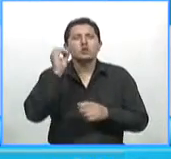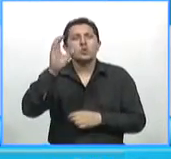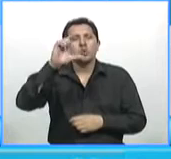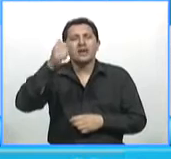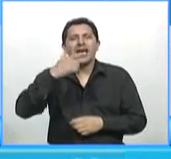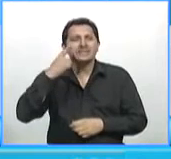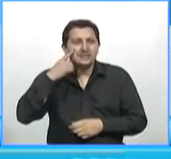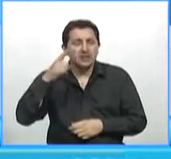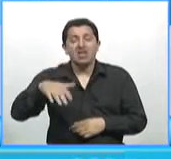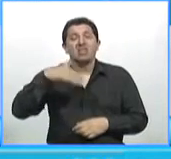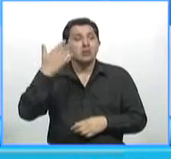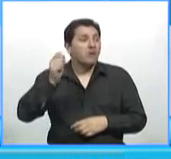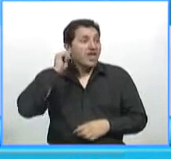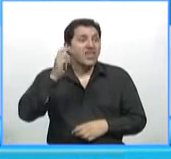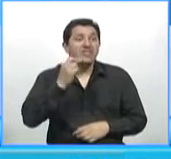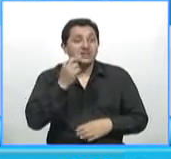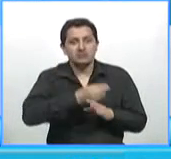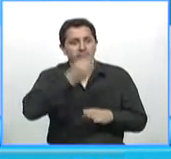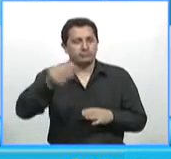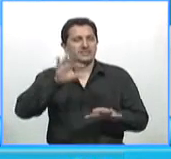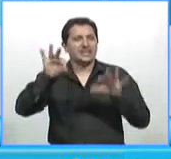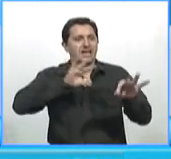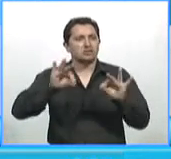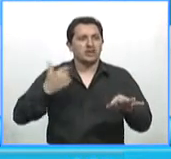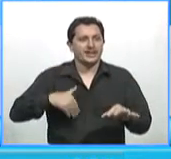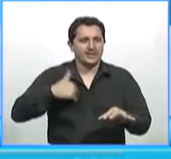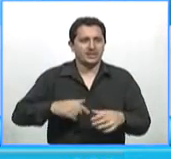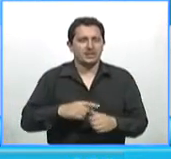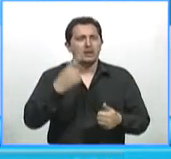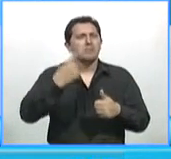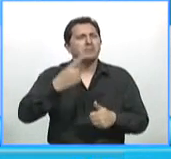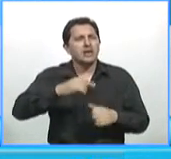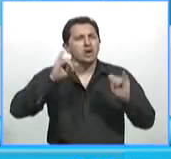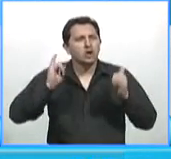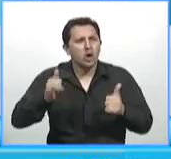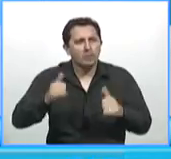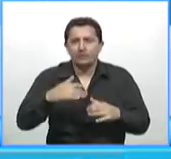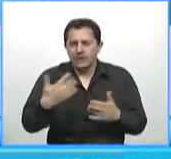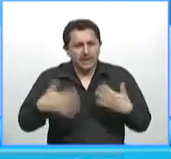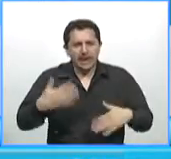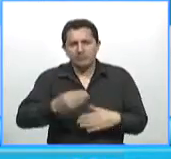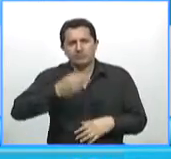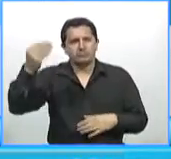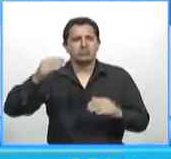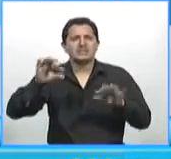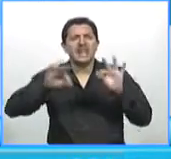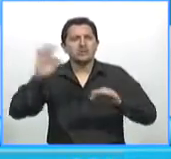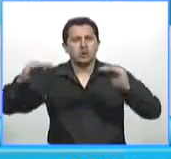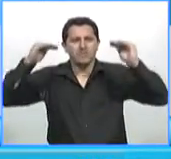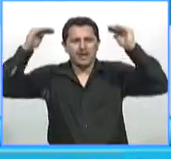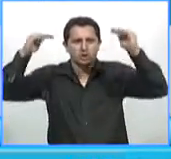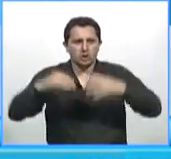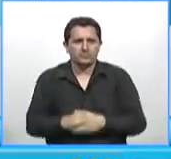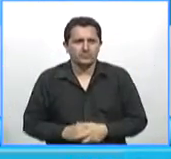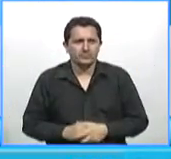ya desde los 19 defiende la camiseta de nuestra selección, primero en juveniles y rápidamente lo hizo en mayor. Bajo